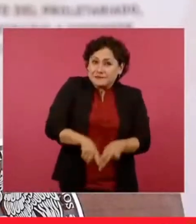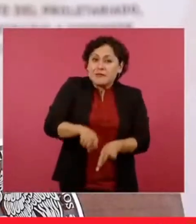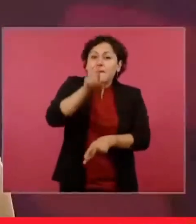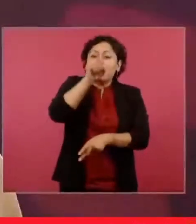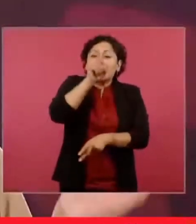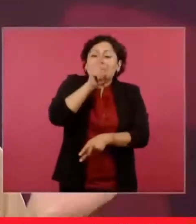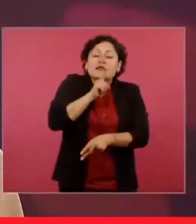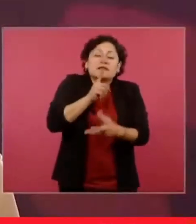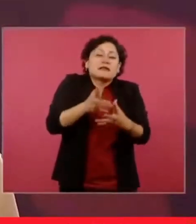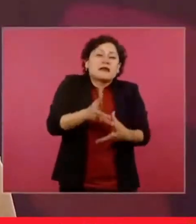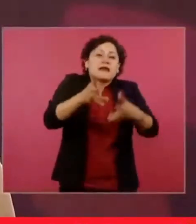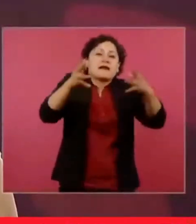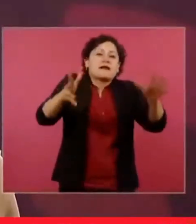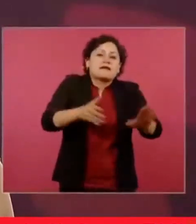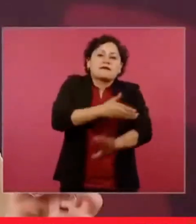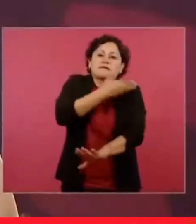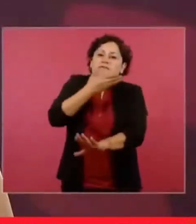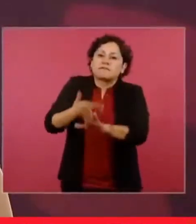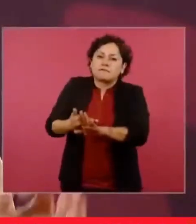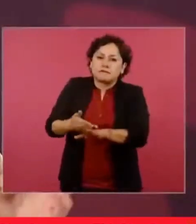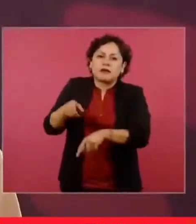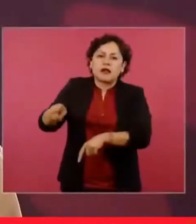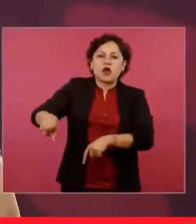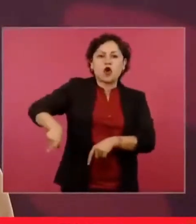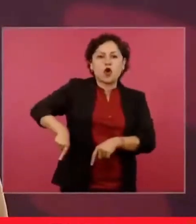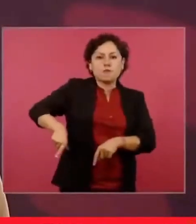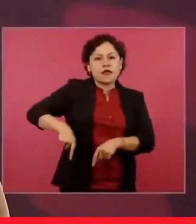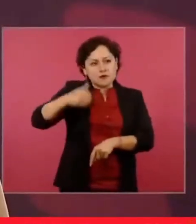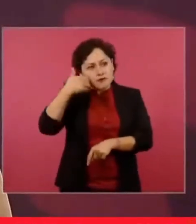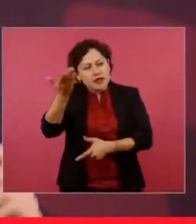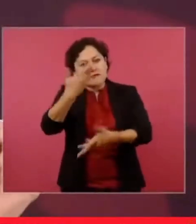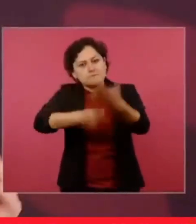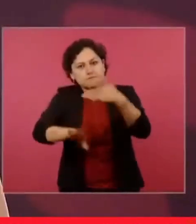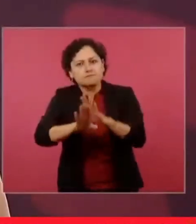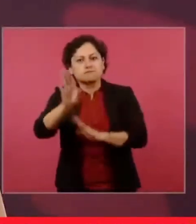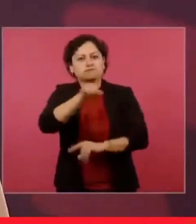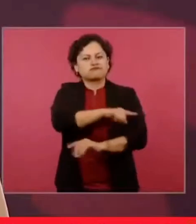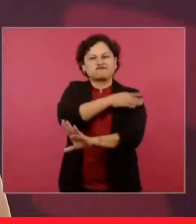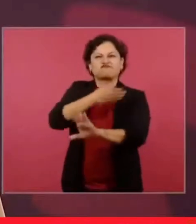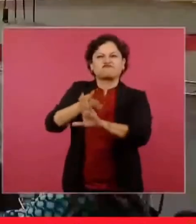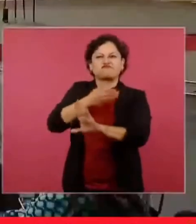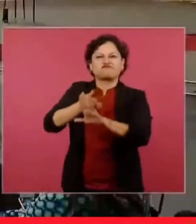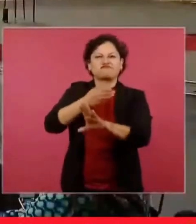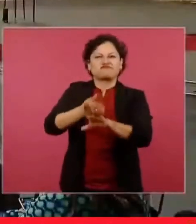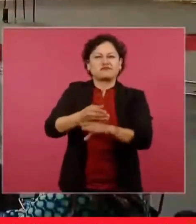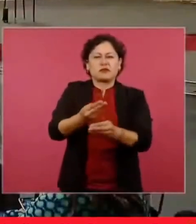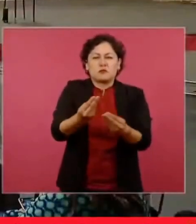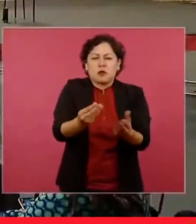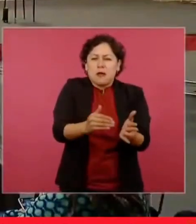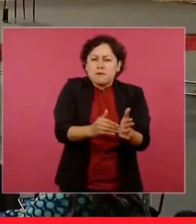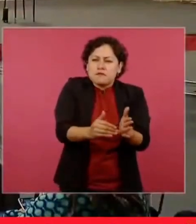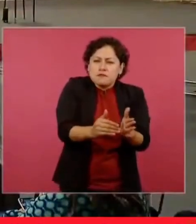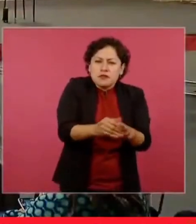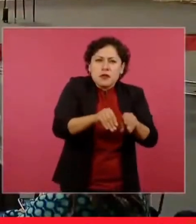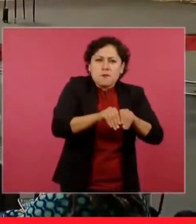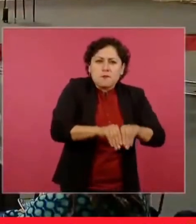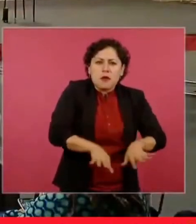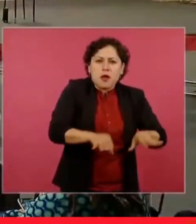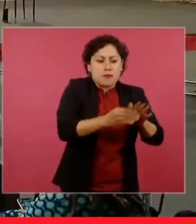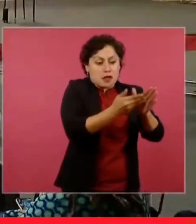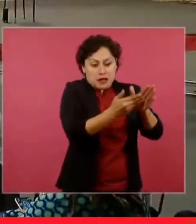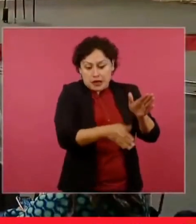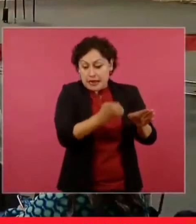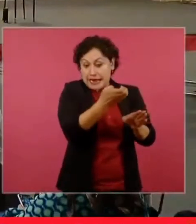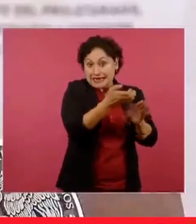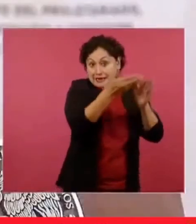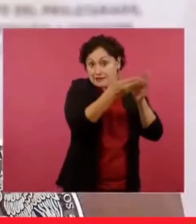un gobierno progresista. Millones de publicaciones en contra del presidente de México durante meses. Pero